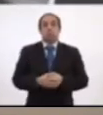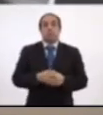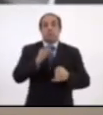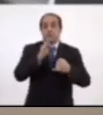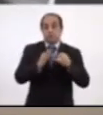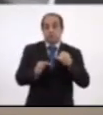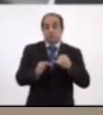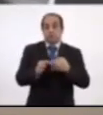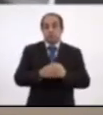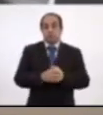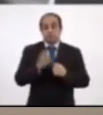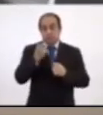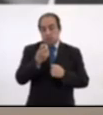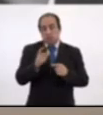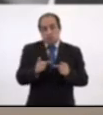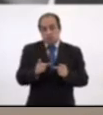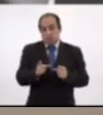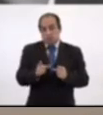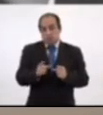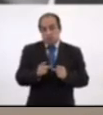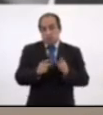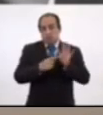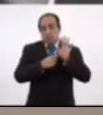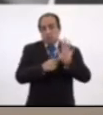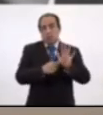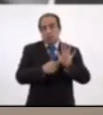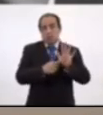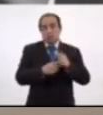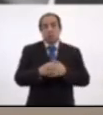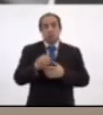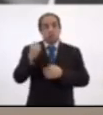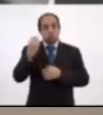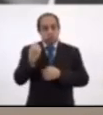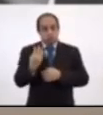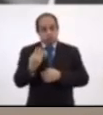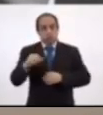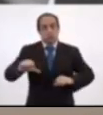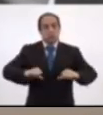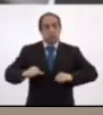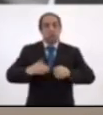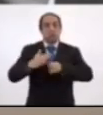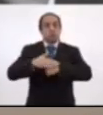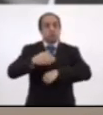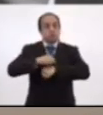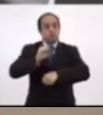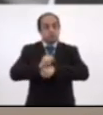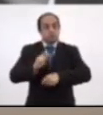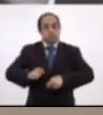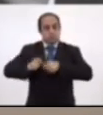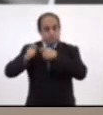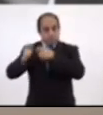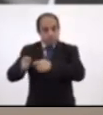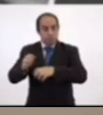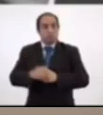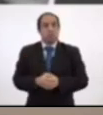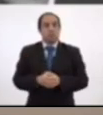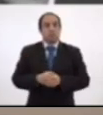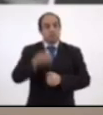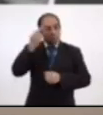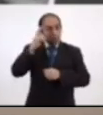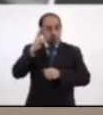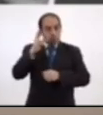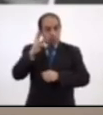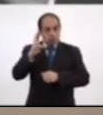Finalmente, eso sería más bien la presentación de los indicadores del semáforo y las actividades que reanudan la próxima semana. Le pasaría ahora sí la palabra al director general